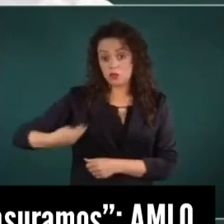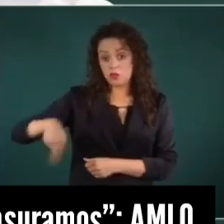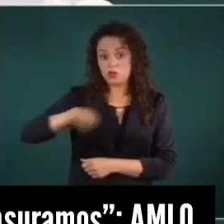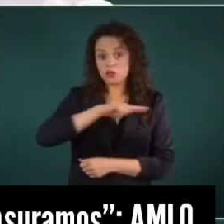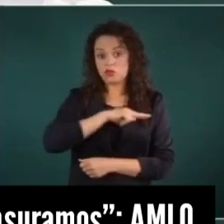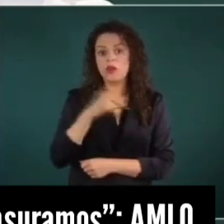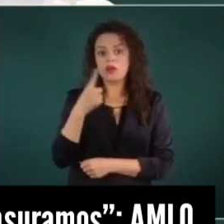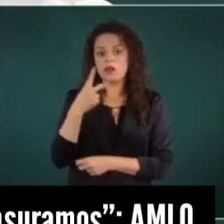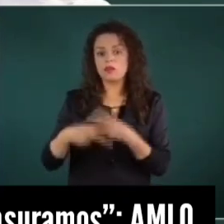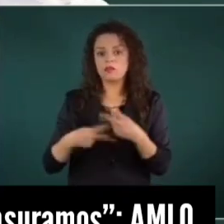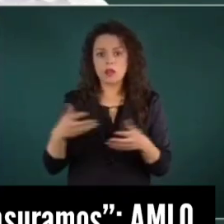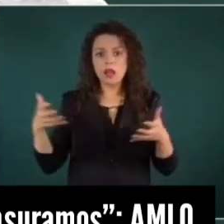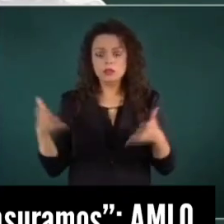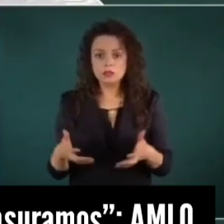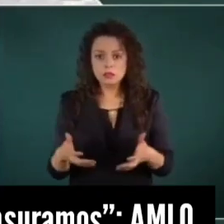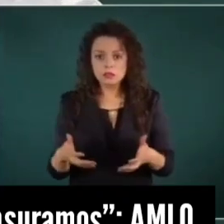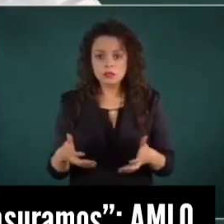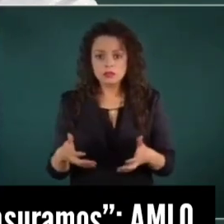haciendo una